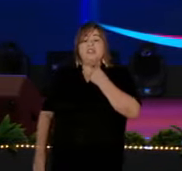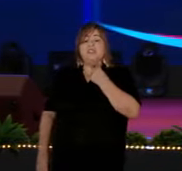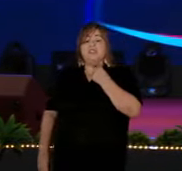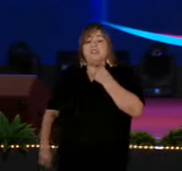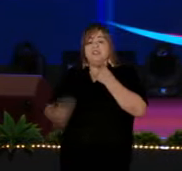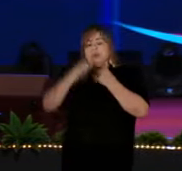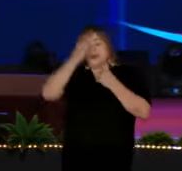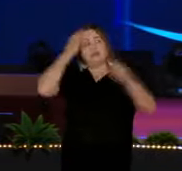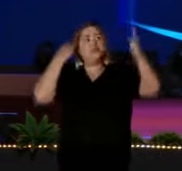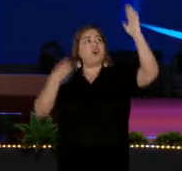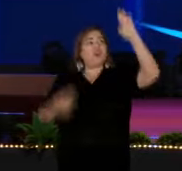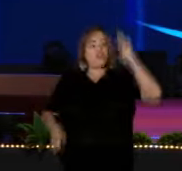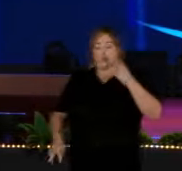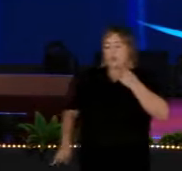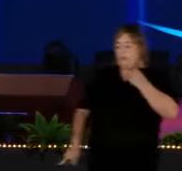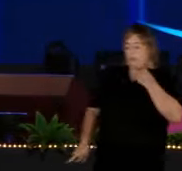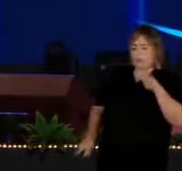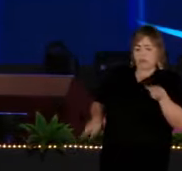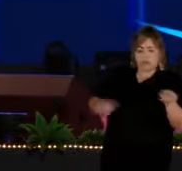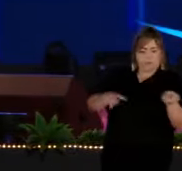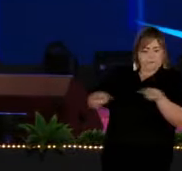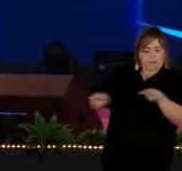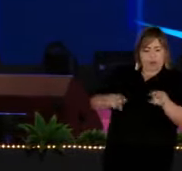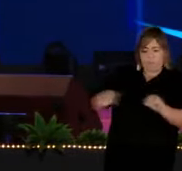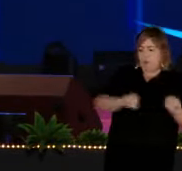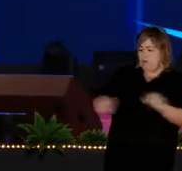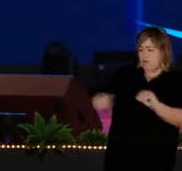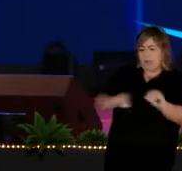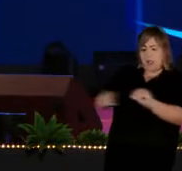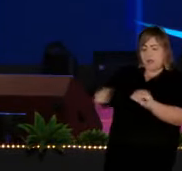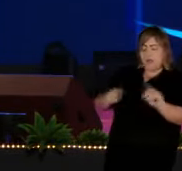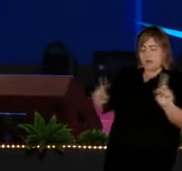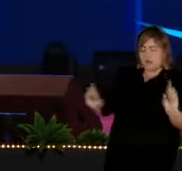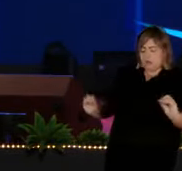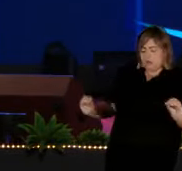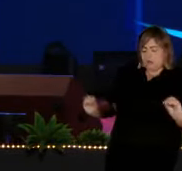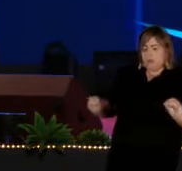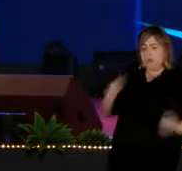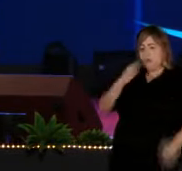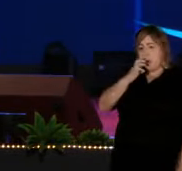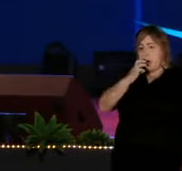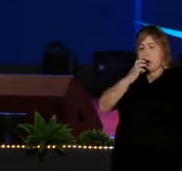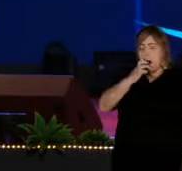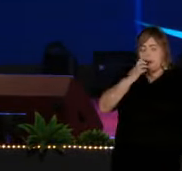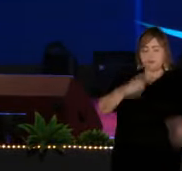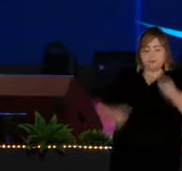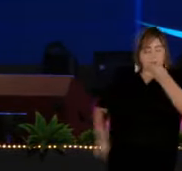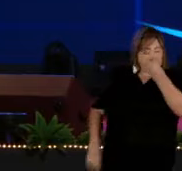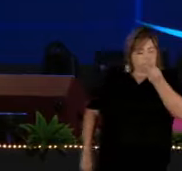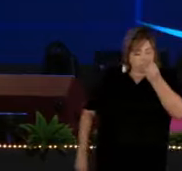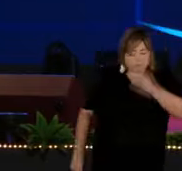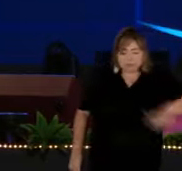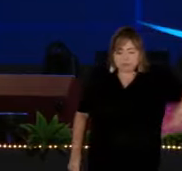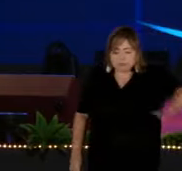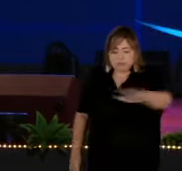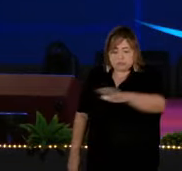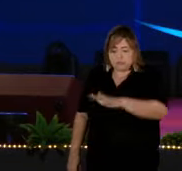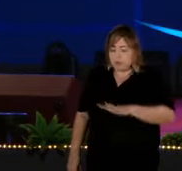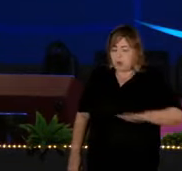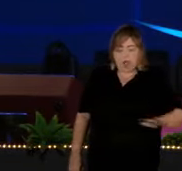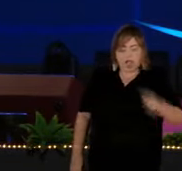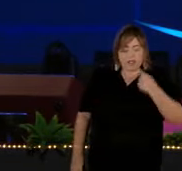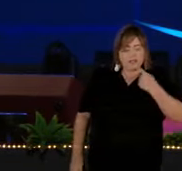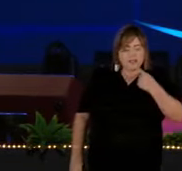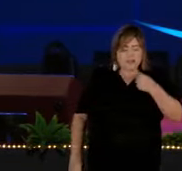A Dios, aquí no hay movimiento, yo no veo movimiento. En el huerto no hay trabajo, pusieron un cartel que estamos en